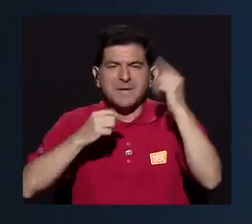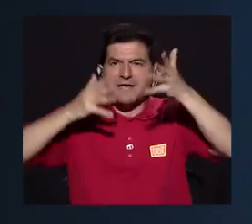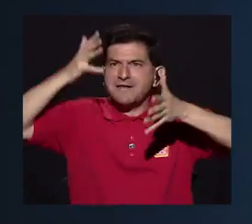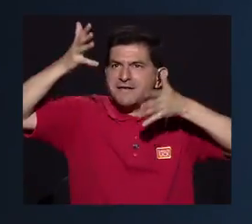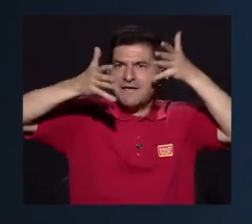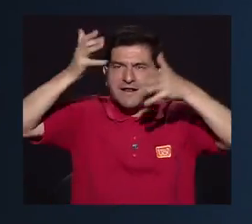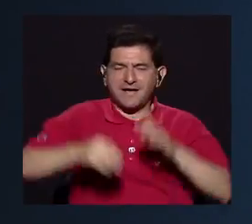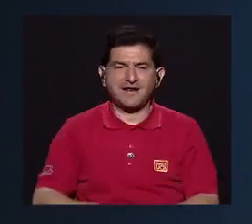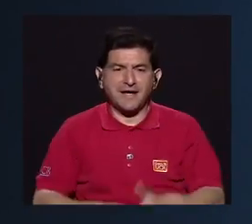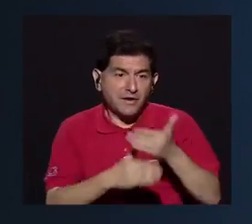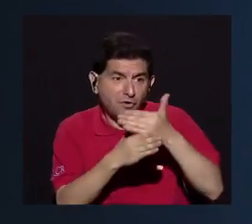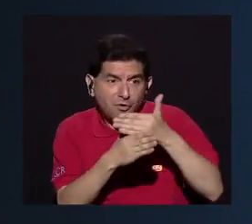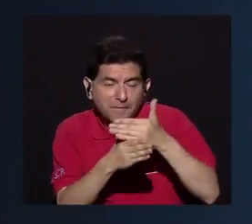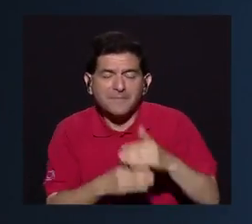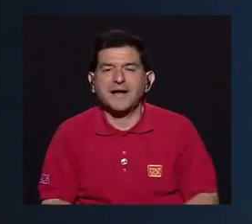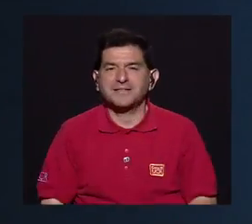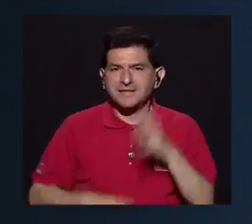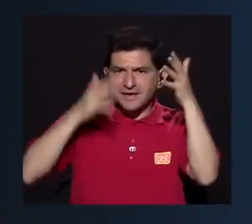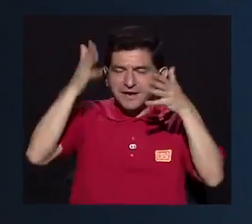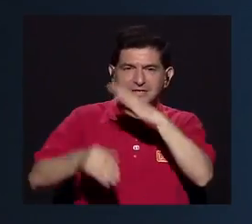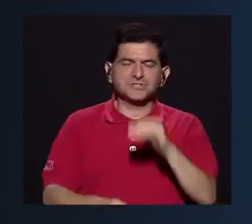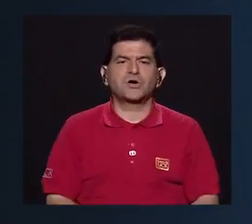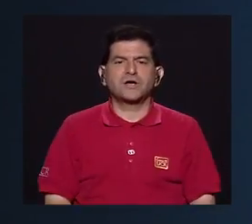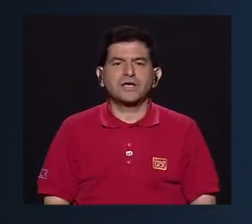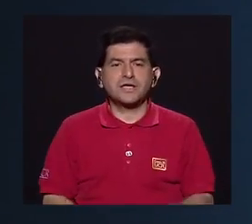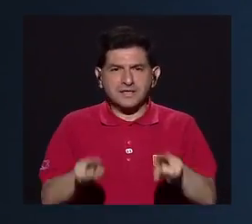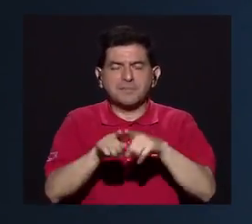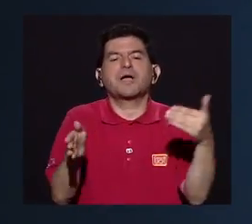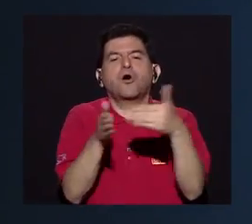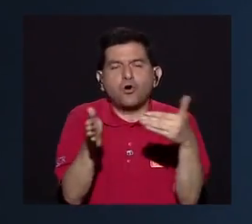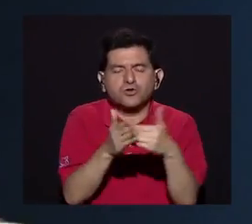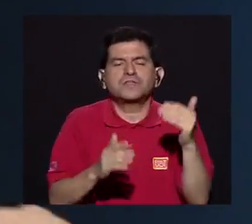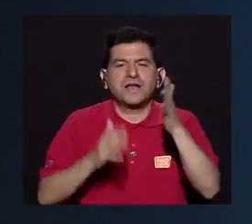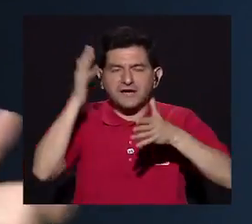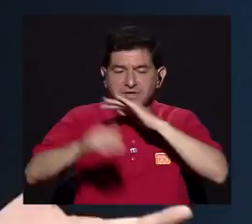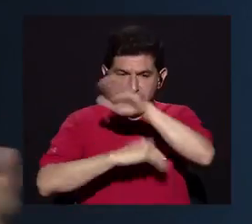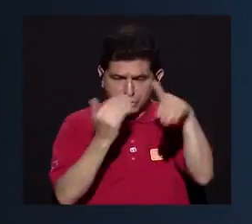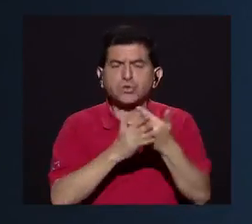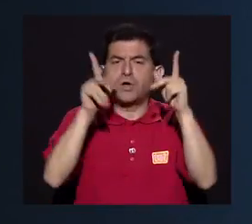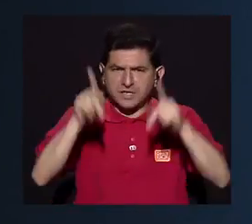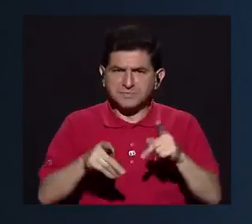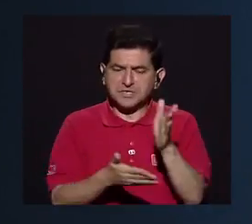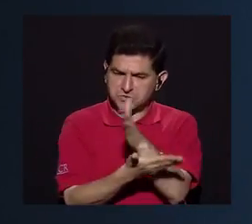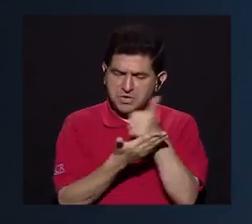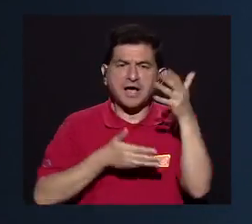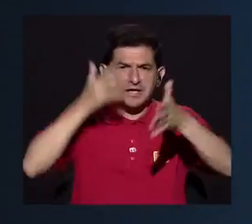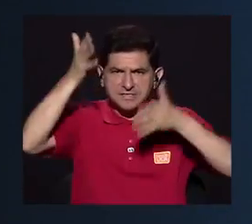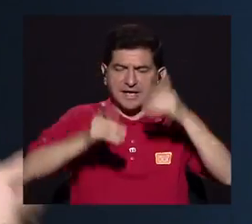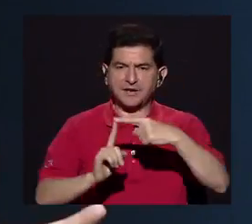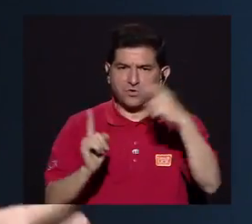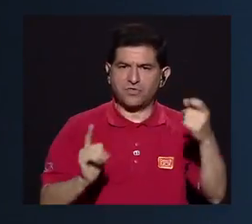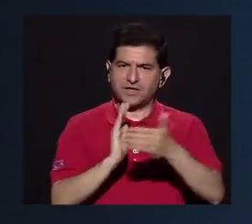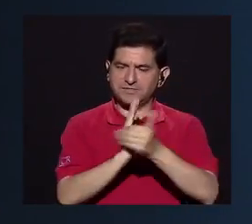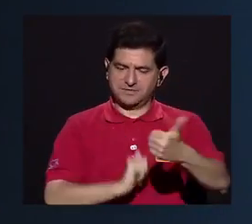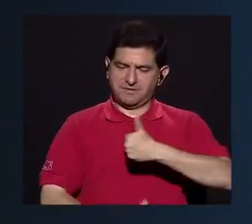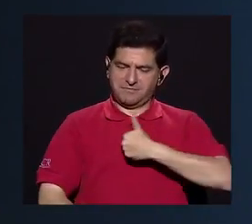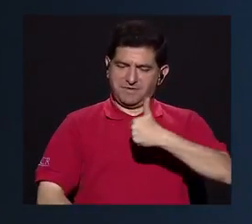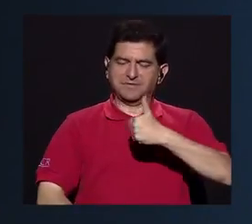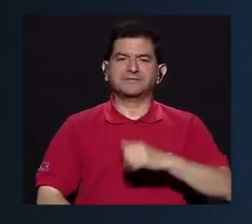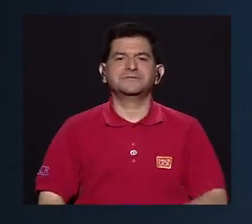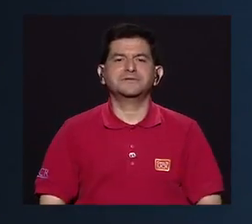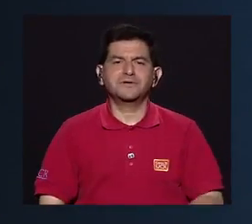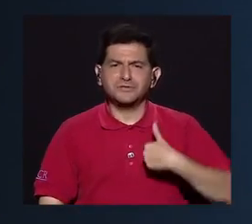crear, a co-crear y a recrear. Todos al final terminamos creando algo a partir de nuestro talento.